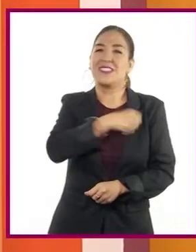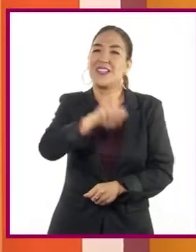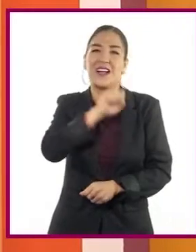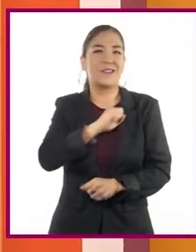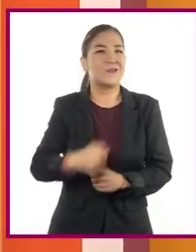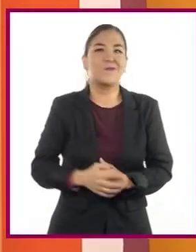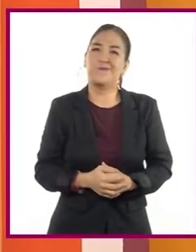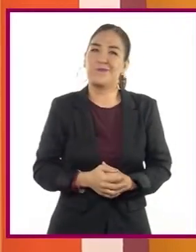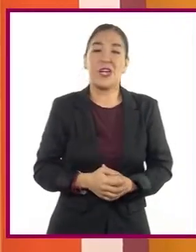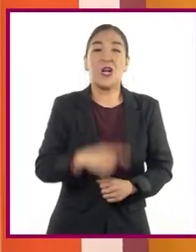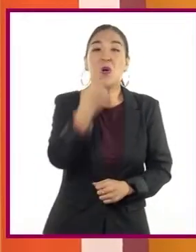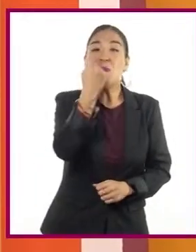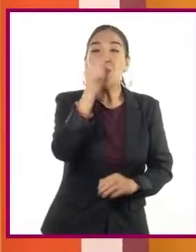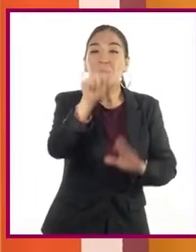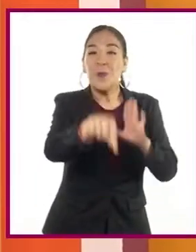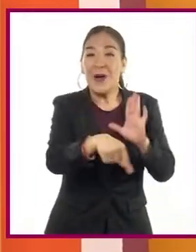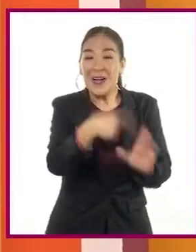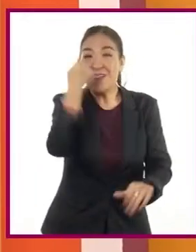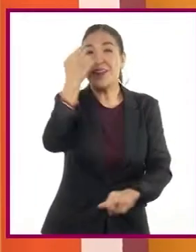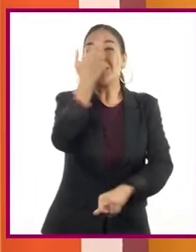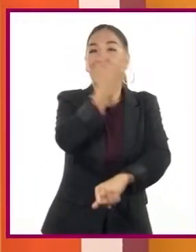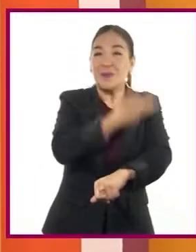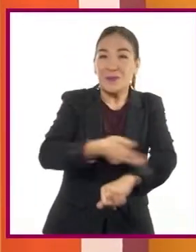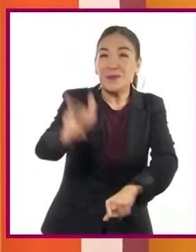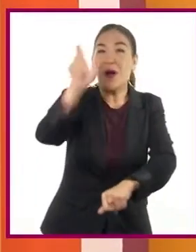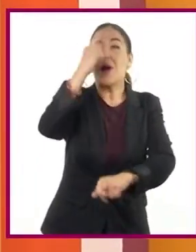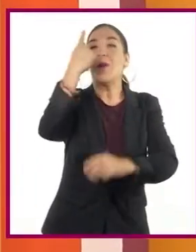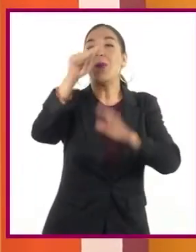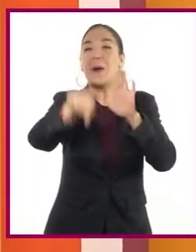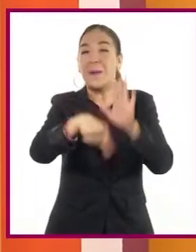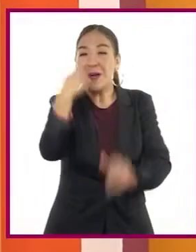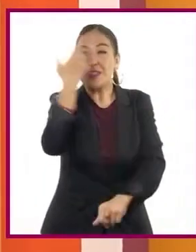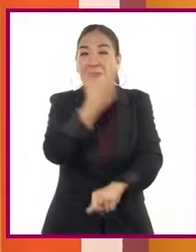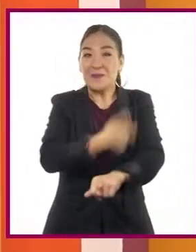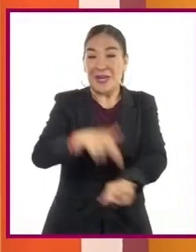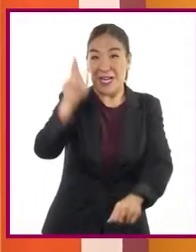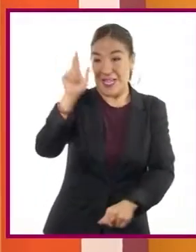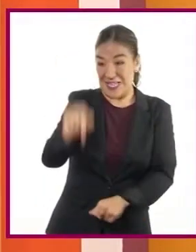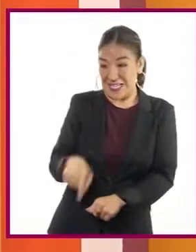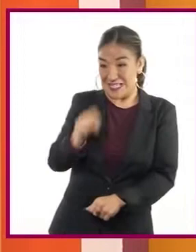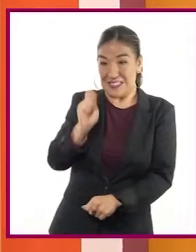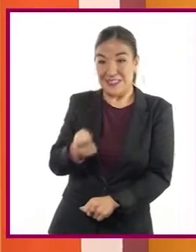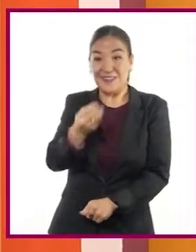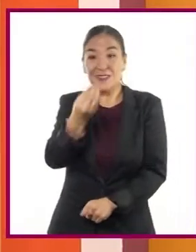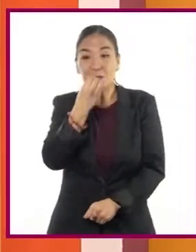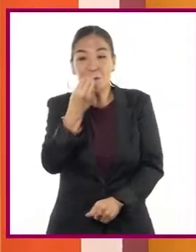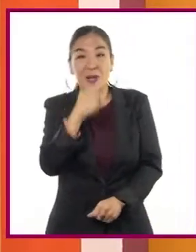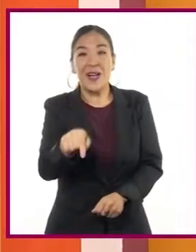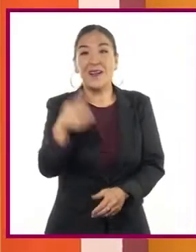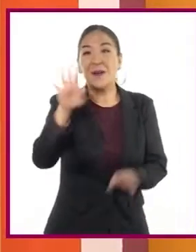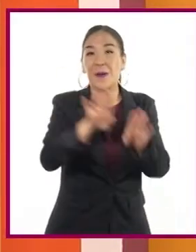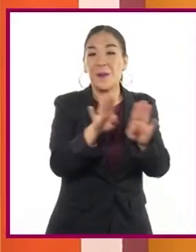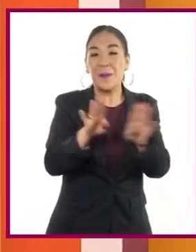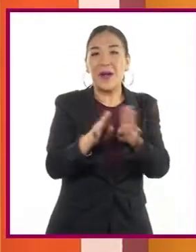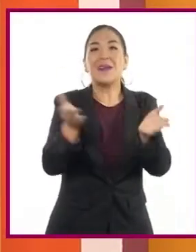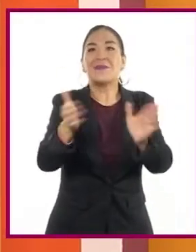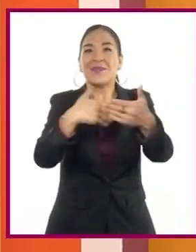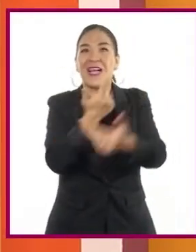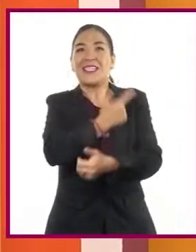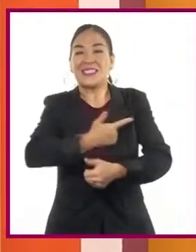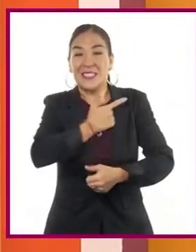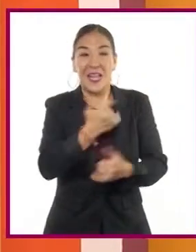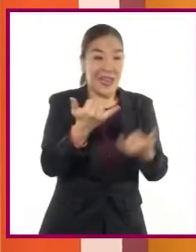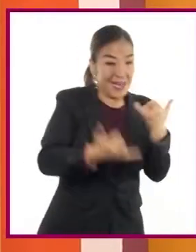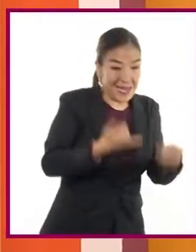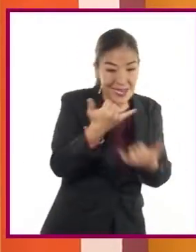lo ha hecho una vez, cuando su platillo de este tipo llegó en un contenedor que le agradó y entre